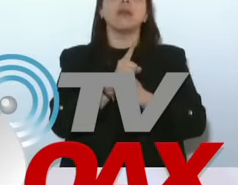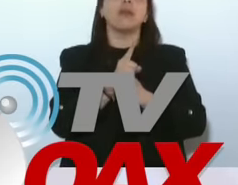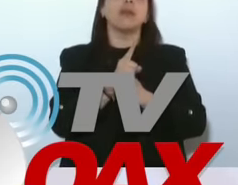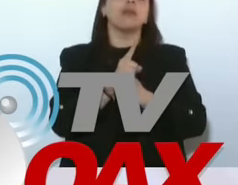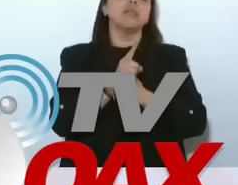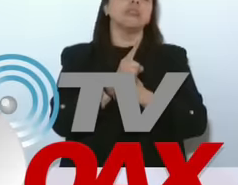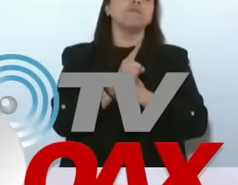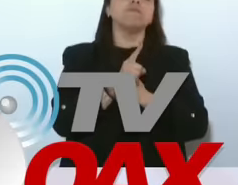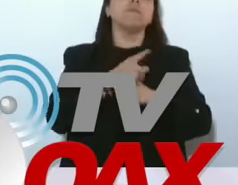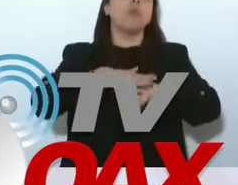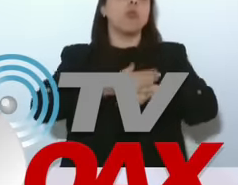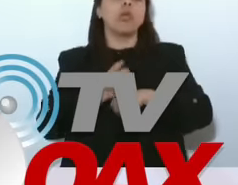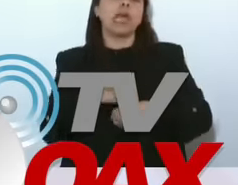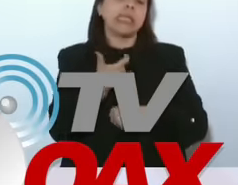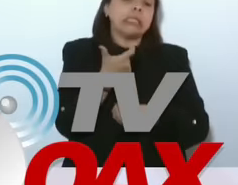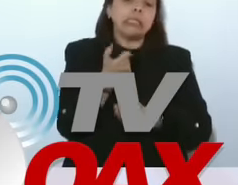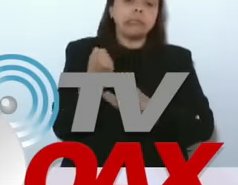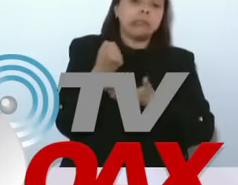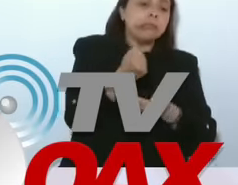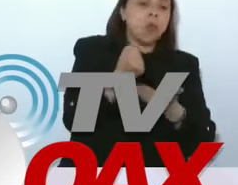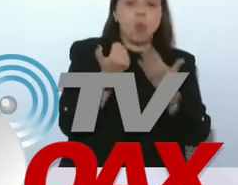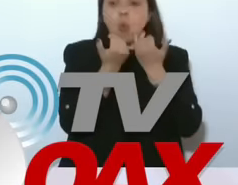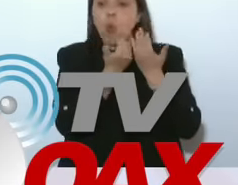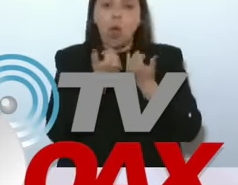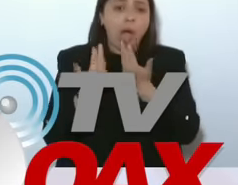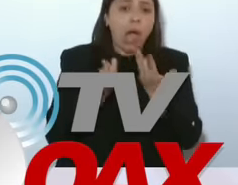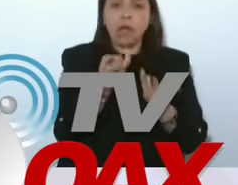con el presupuesto.